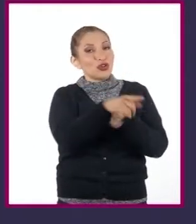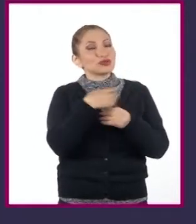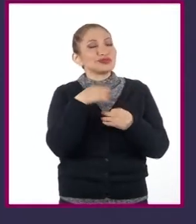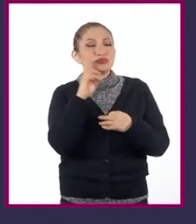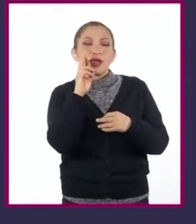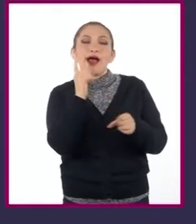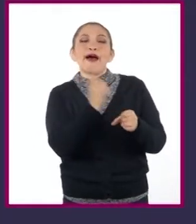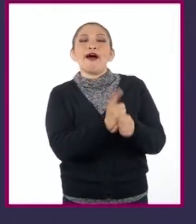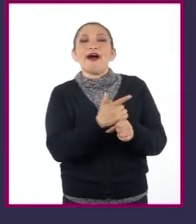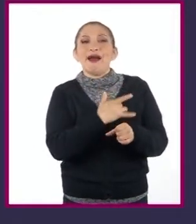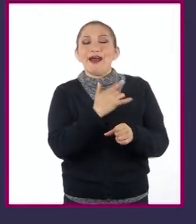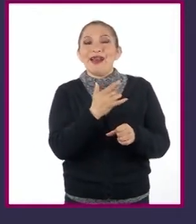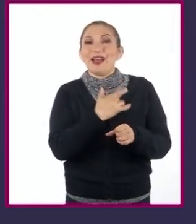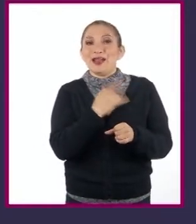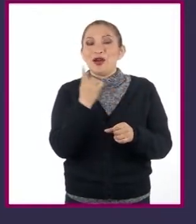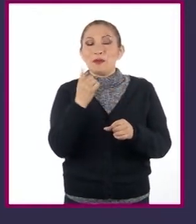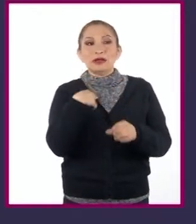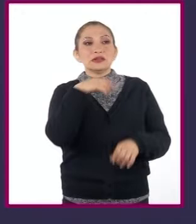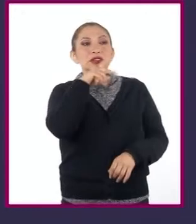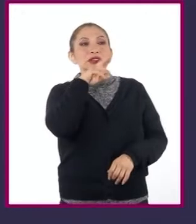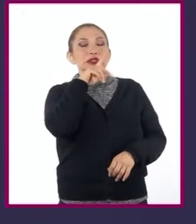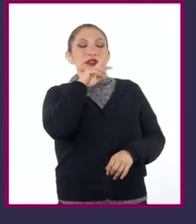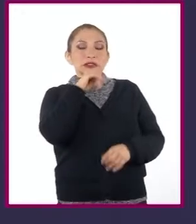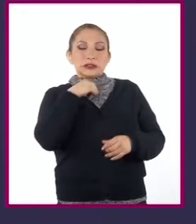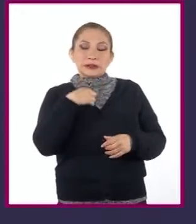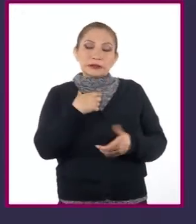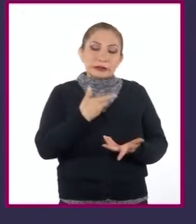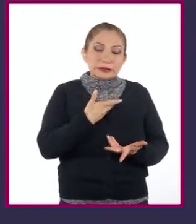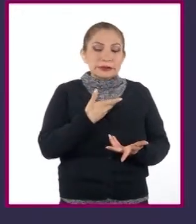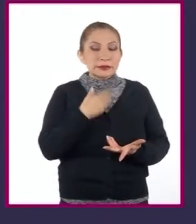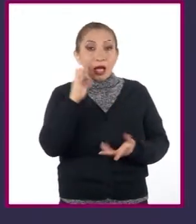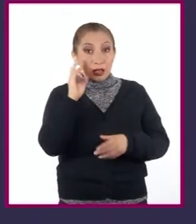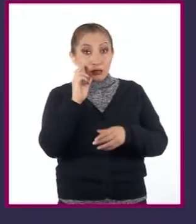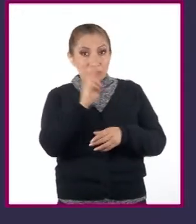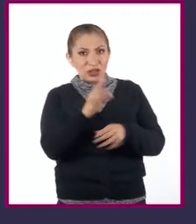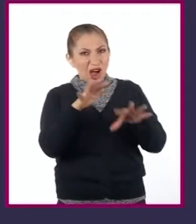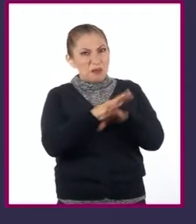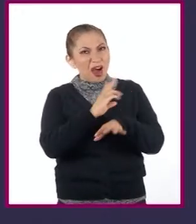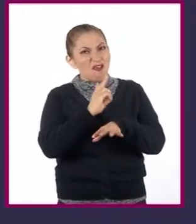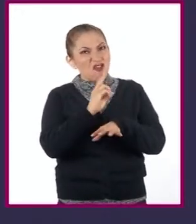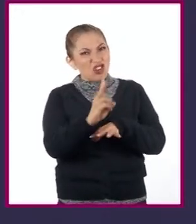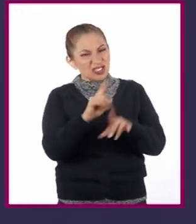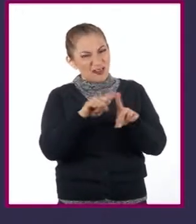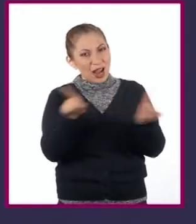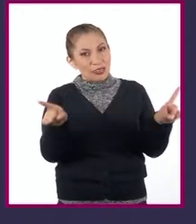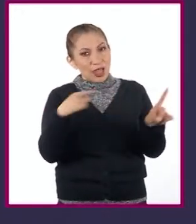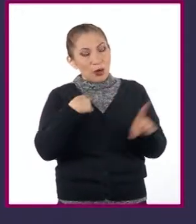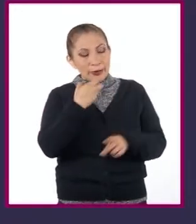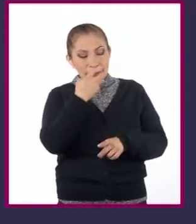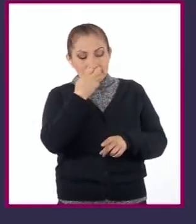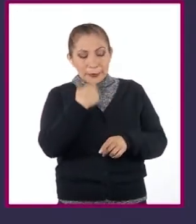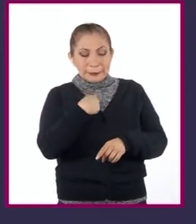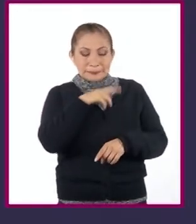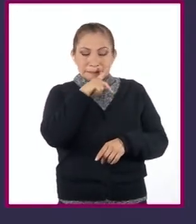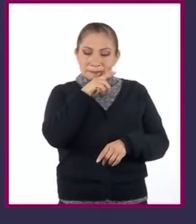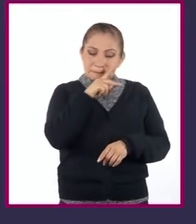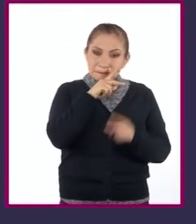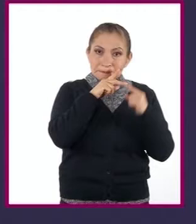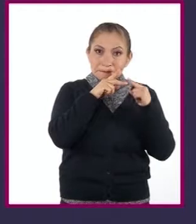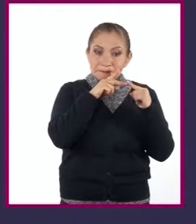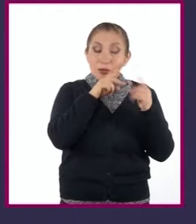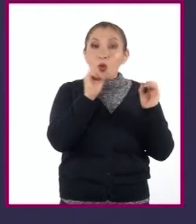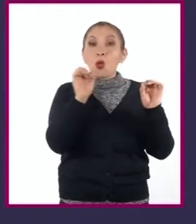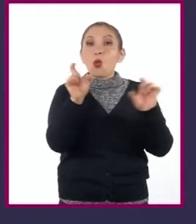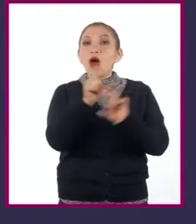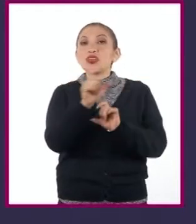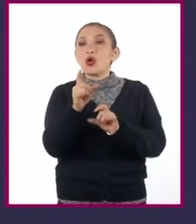ustedes se han sentido alguna vez preocupados. ¿Se han dado cuenta cómo cambia su tono de voz al expresar el problema? O